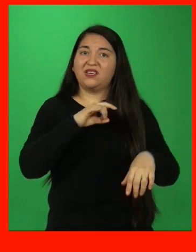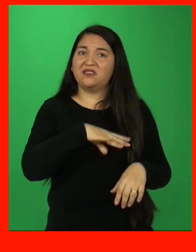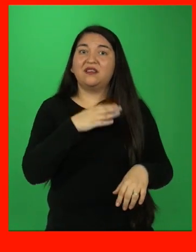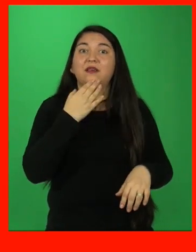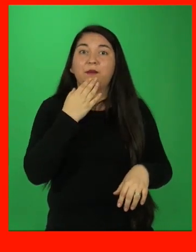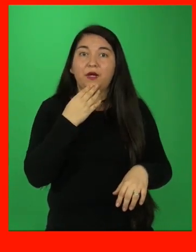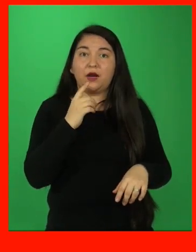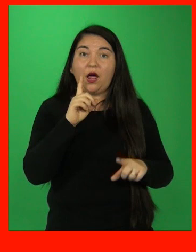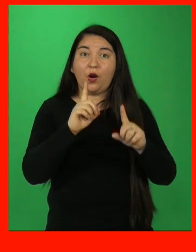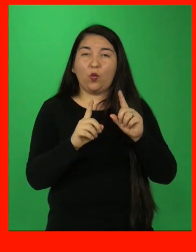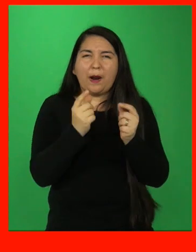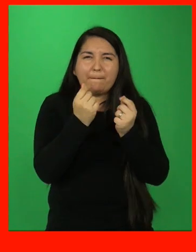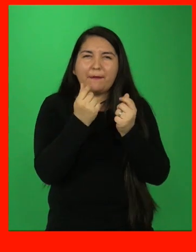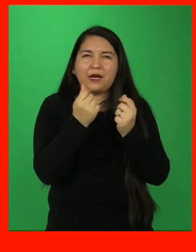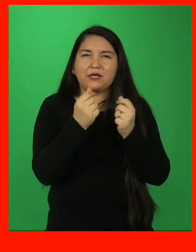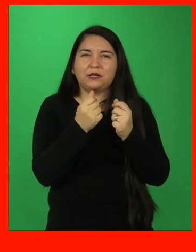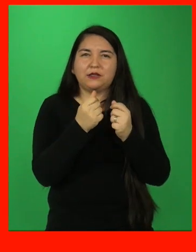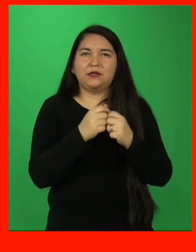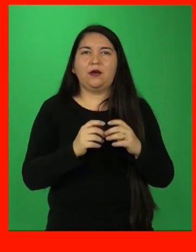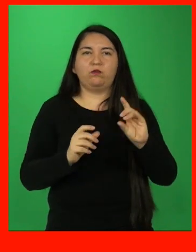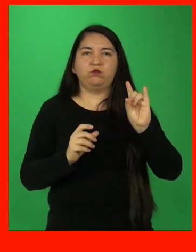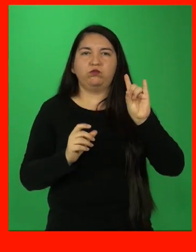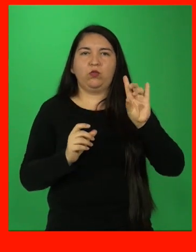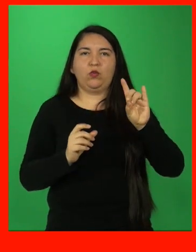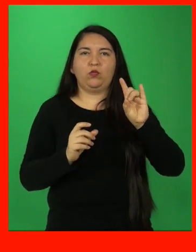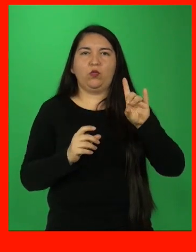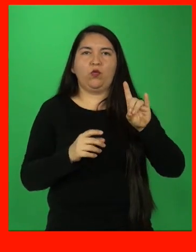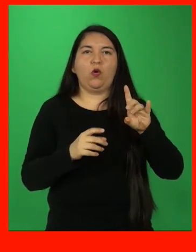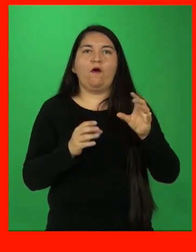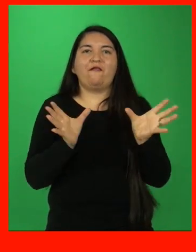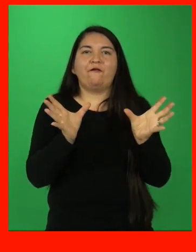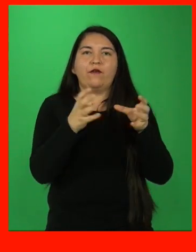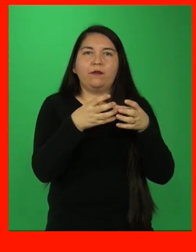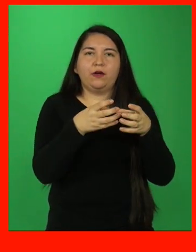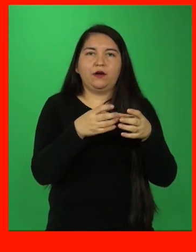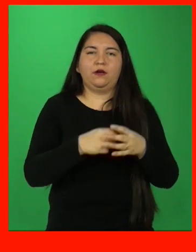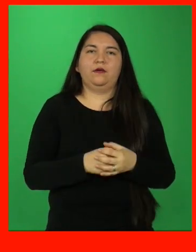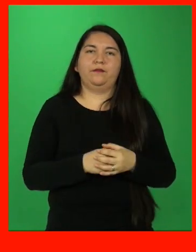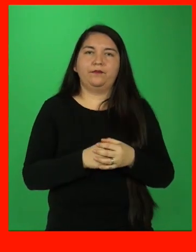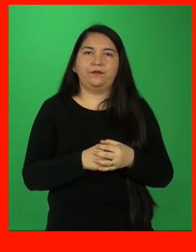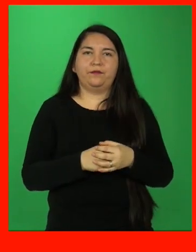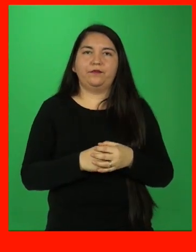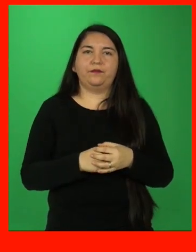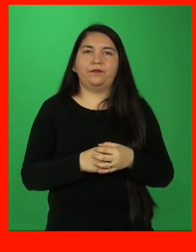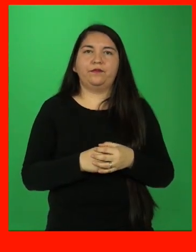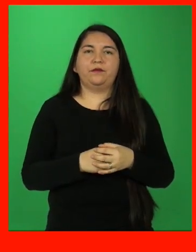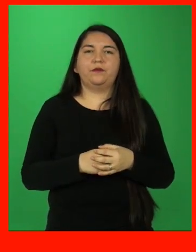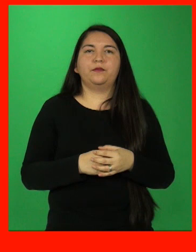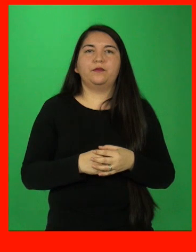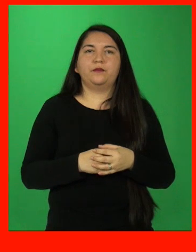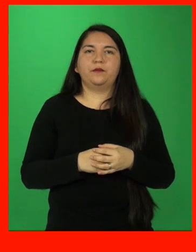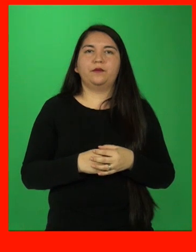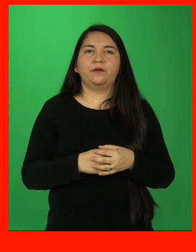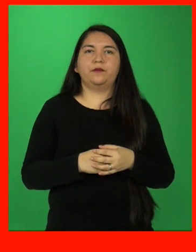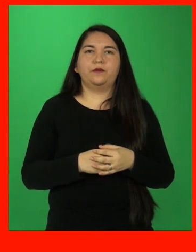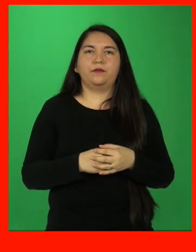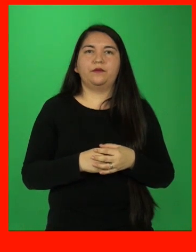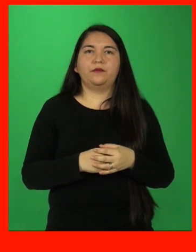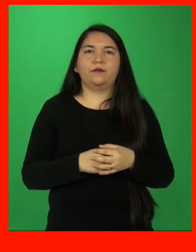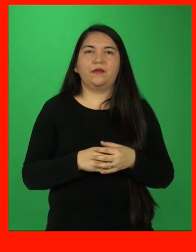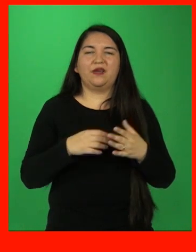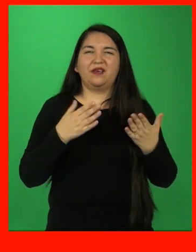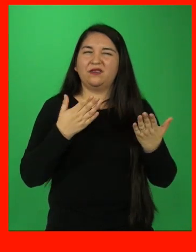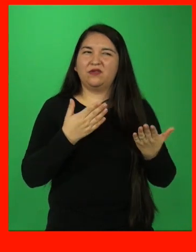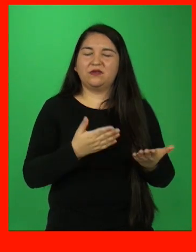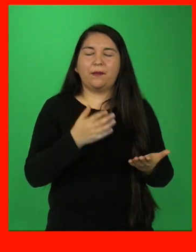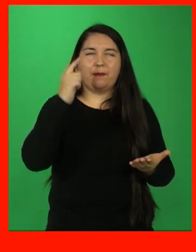alpaca, la vicuña, el guanaco. Todos ellos son parientes entre sí, son familias. Entonces, ¿será